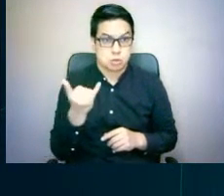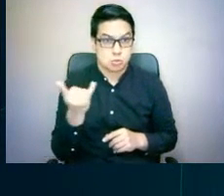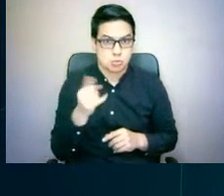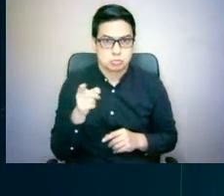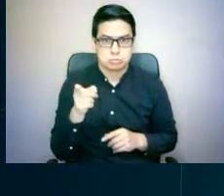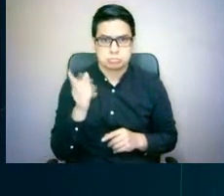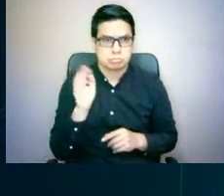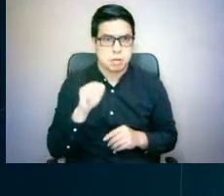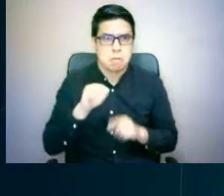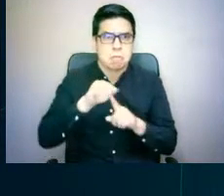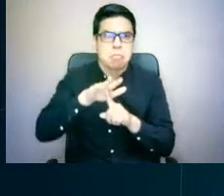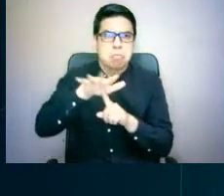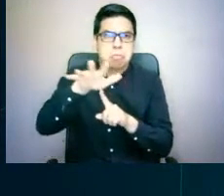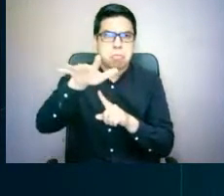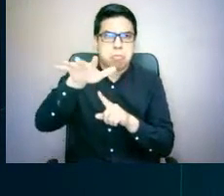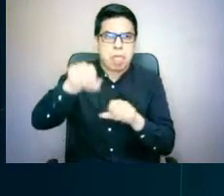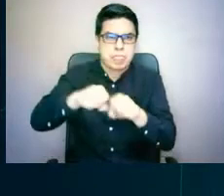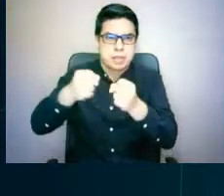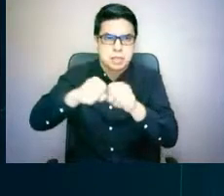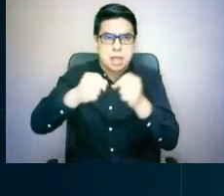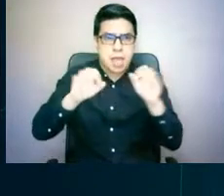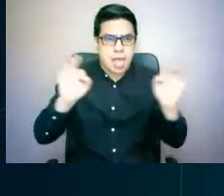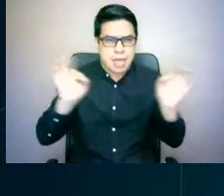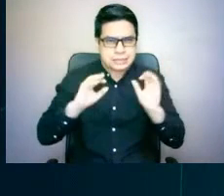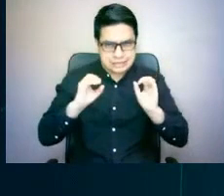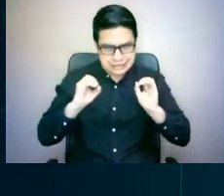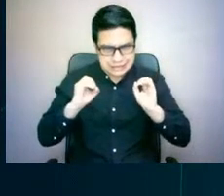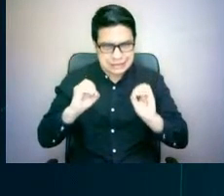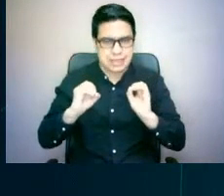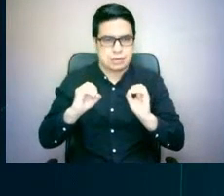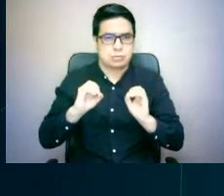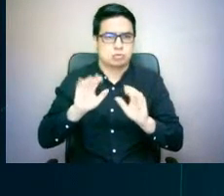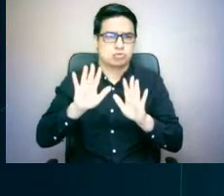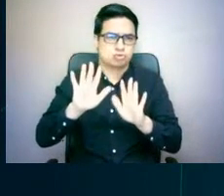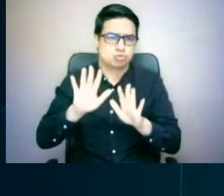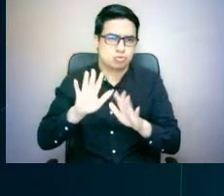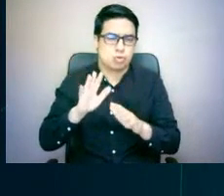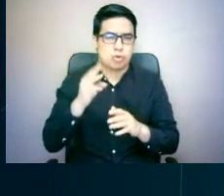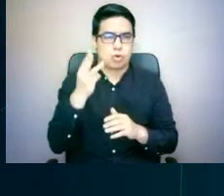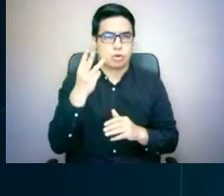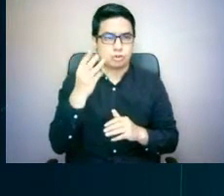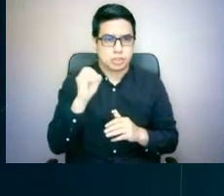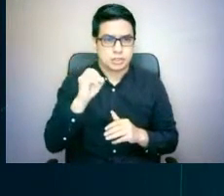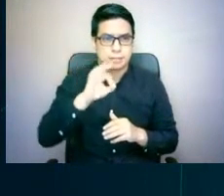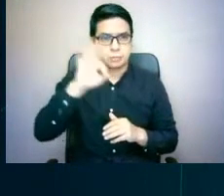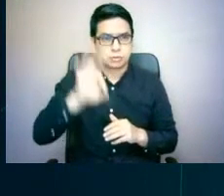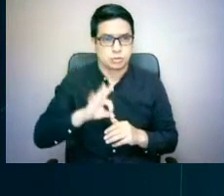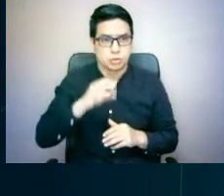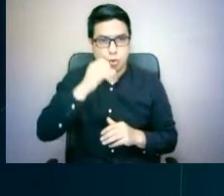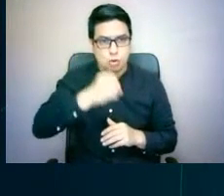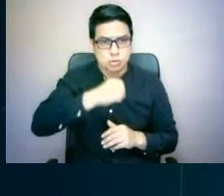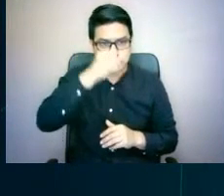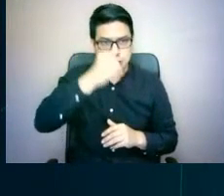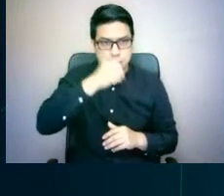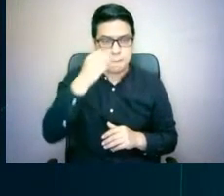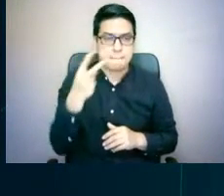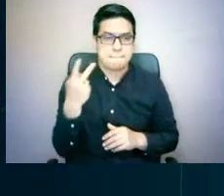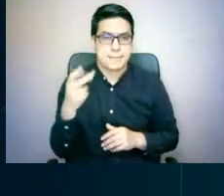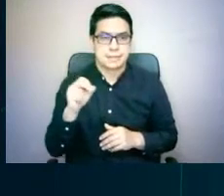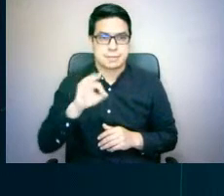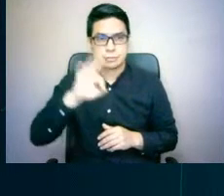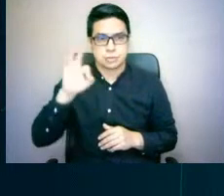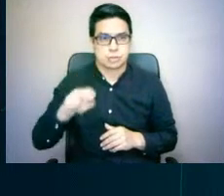aire comprimido, como les mencionaba, es 80% oxígeno, 20% nitrógeno. Entonces, por acá no tenemos